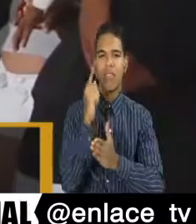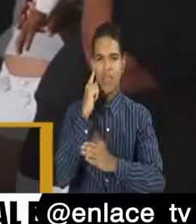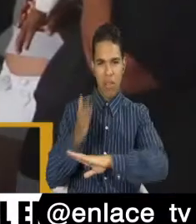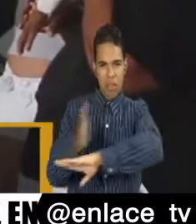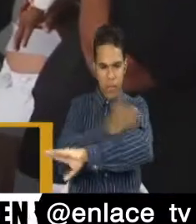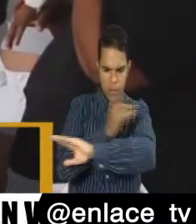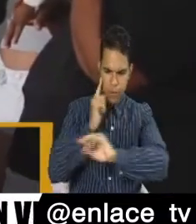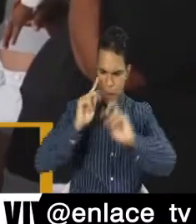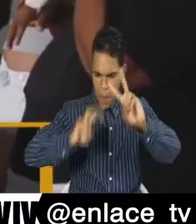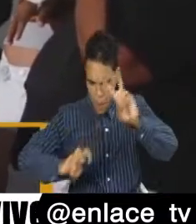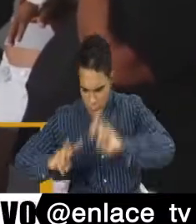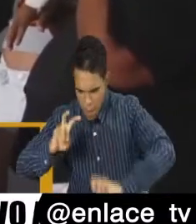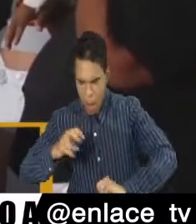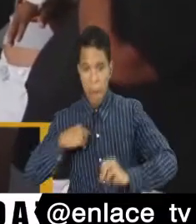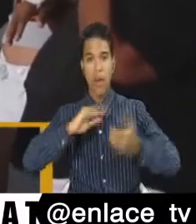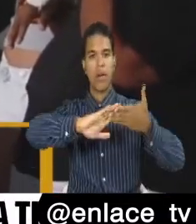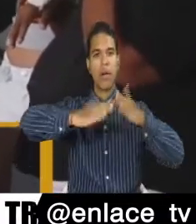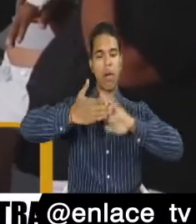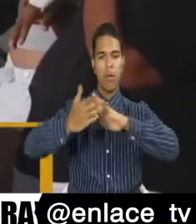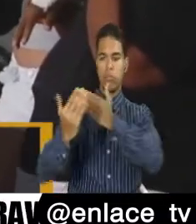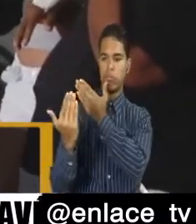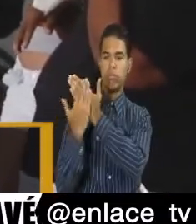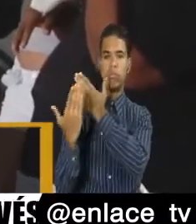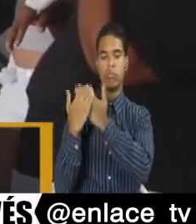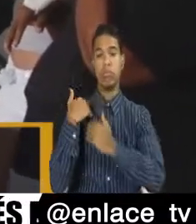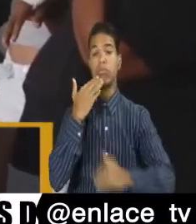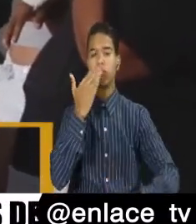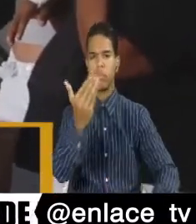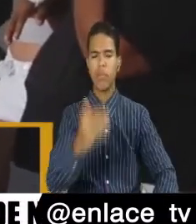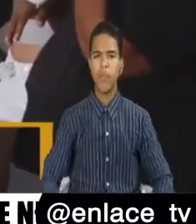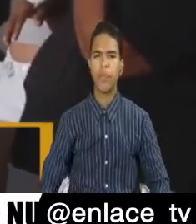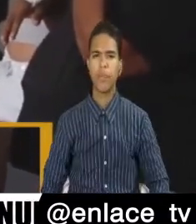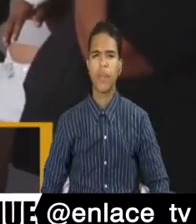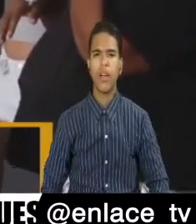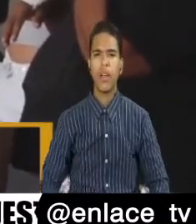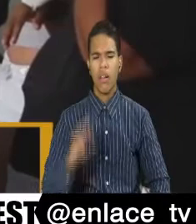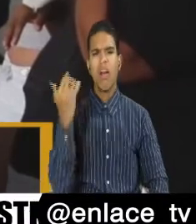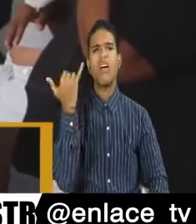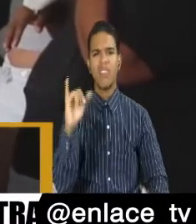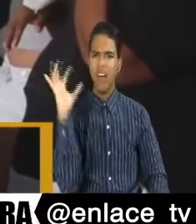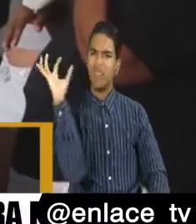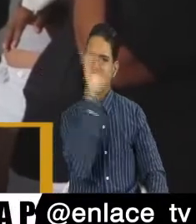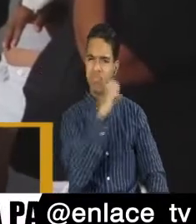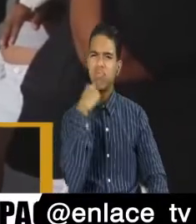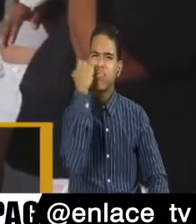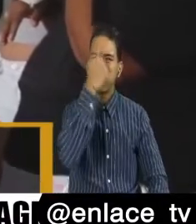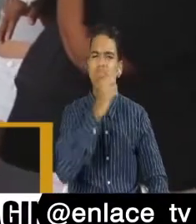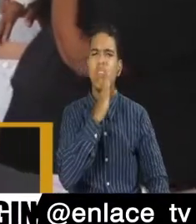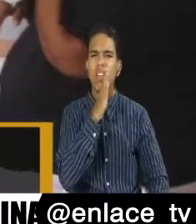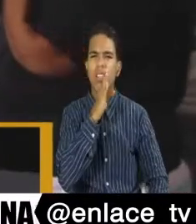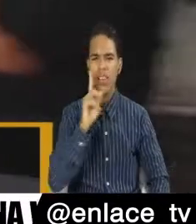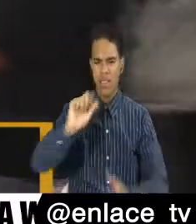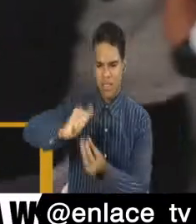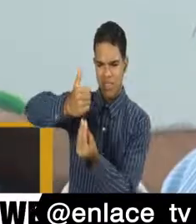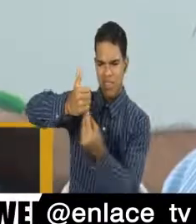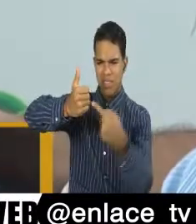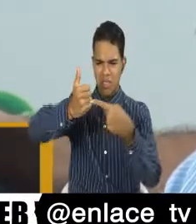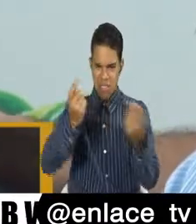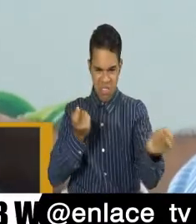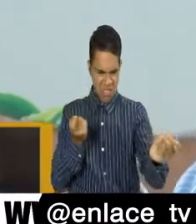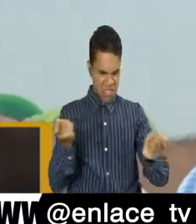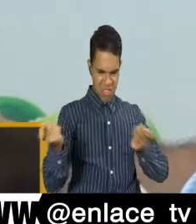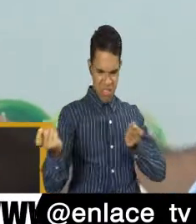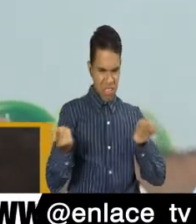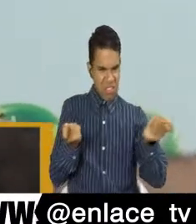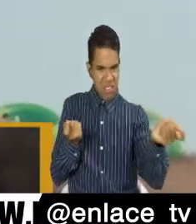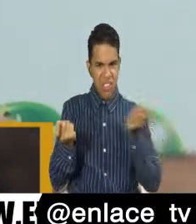apoyo de la ciudadanía en general. El oficial aseguró que ya tienen identificados algunos delincuentes que estarían al mando de algunas organizaciones delictivas. Estos